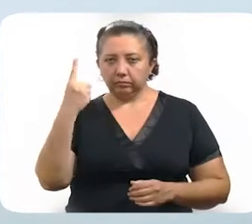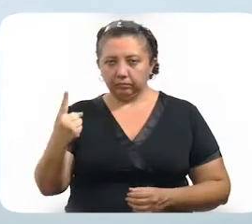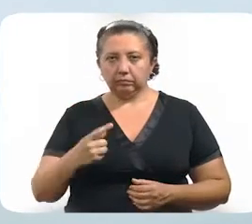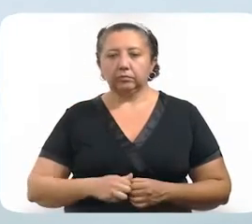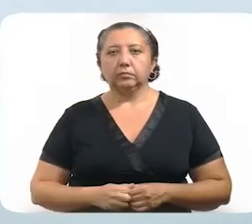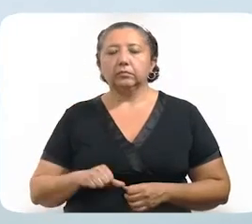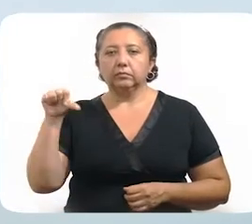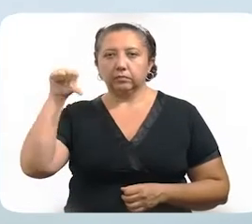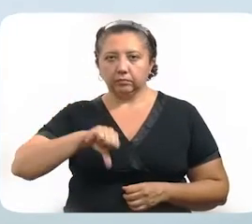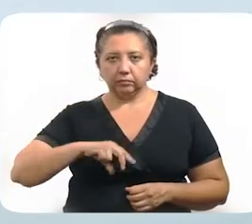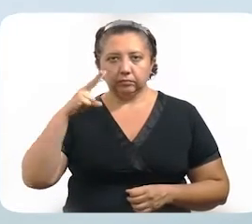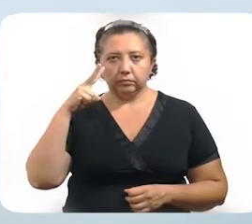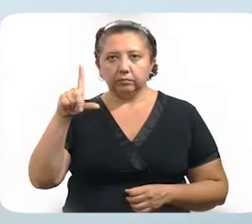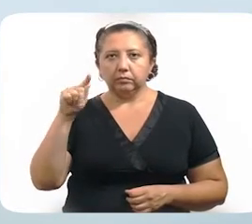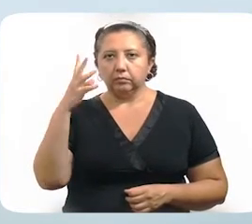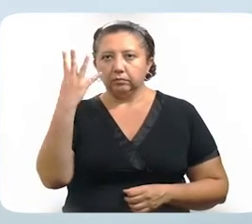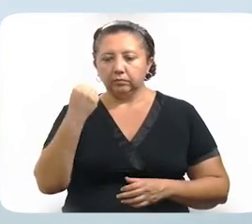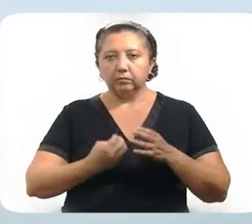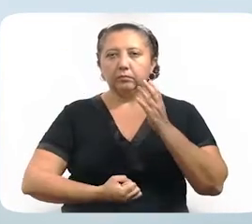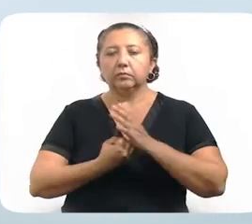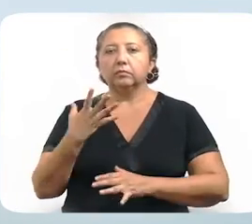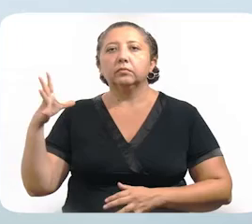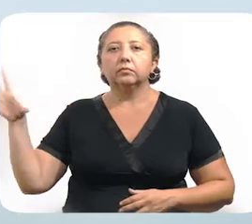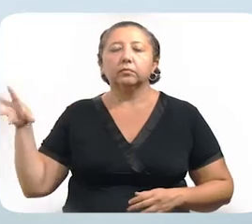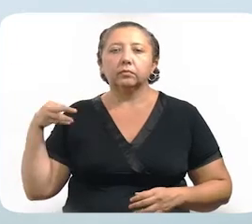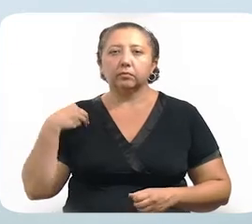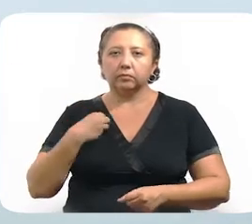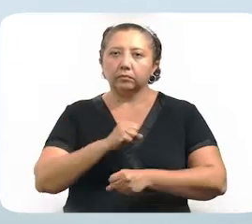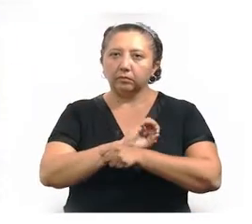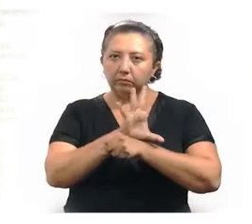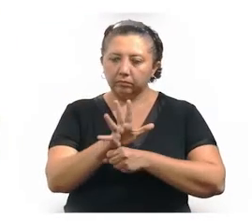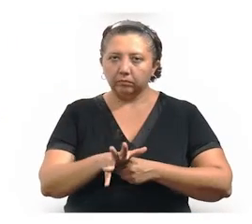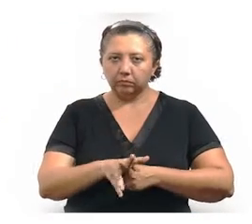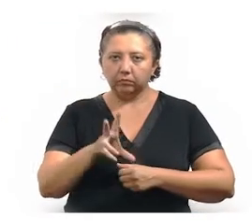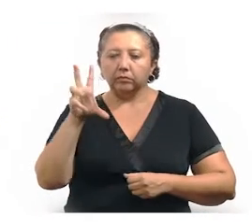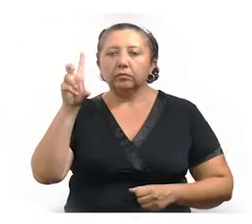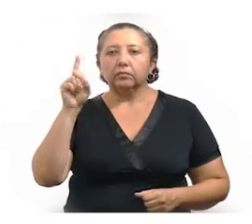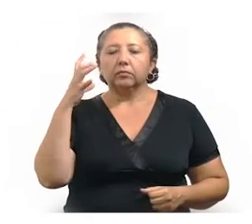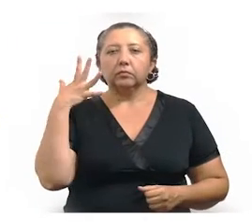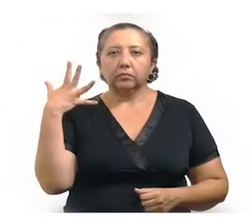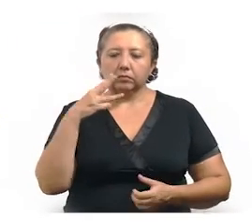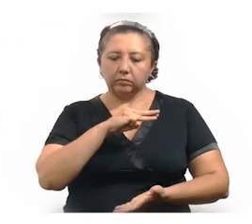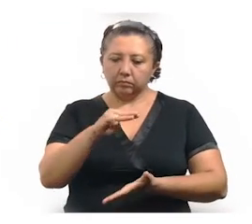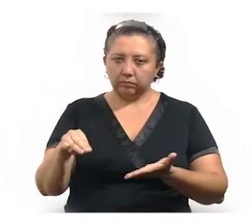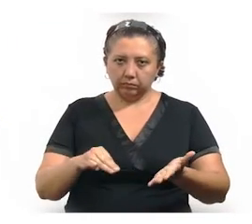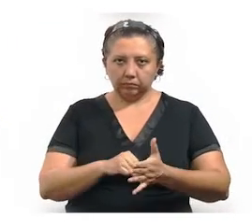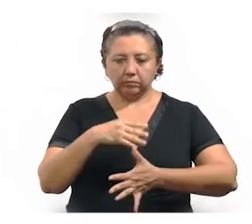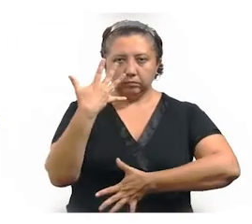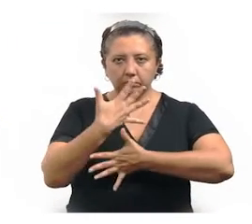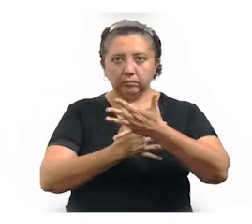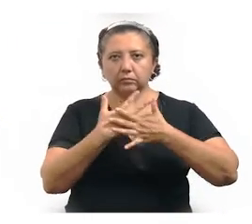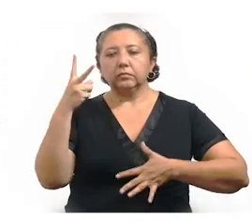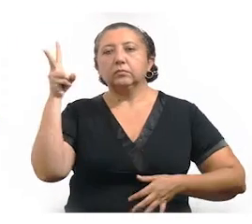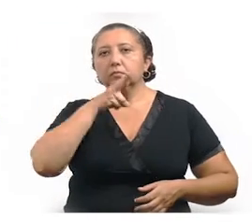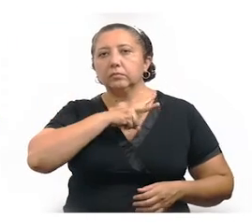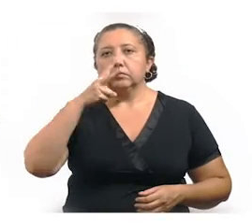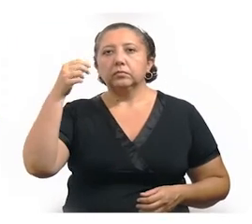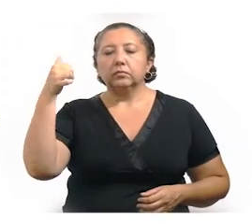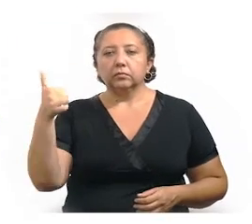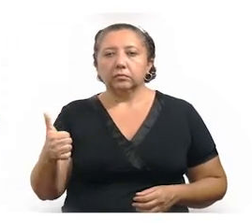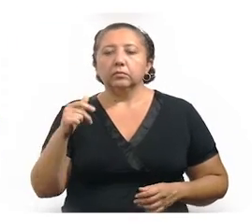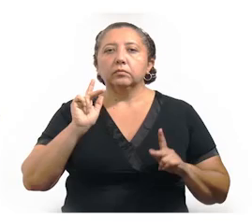hoy se detectaron 79 nuevos contagios de coronavirus 35 en mérida 15 en valladolid